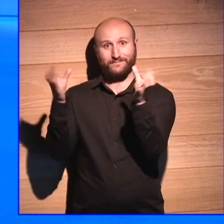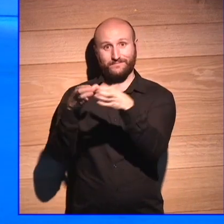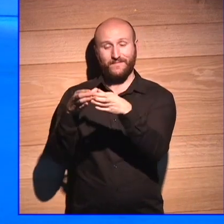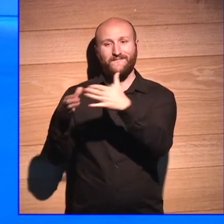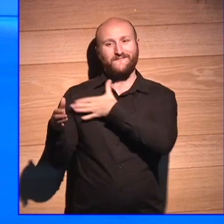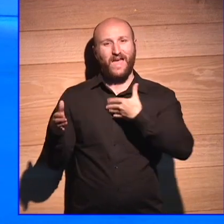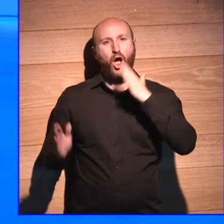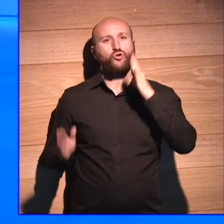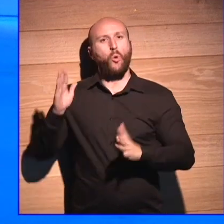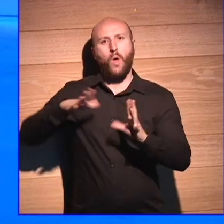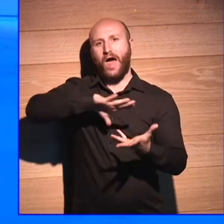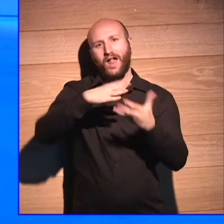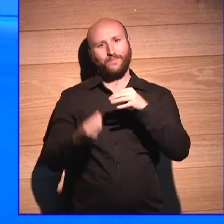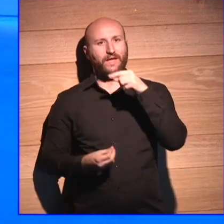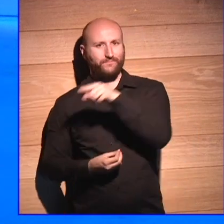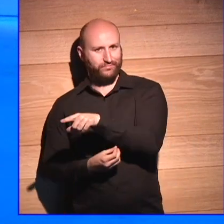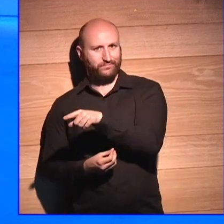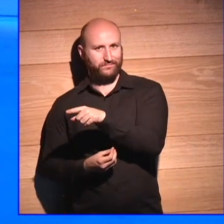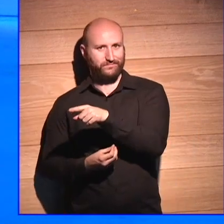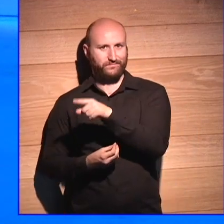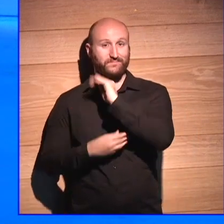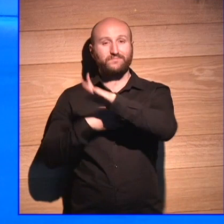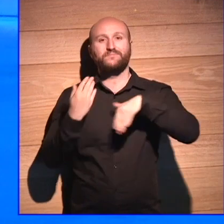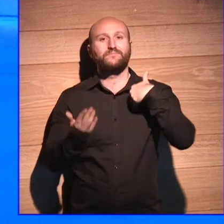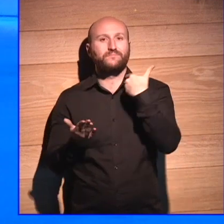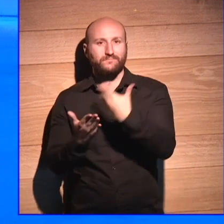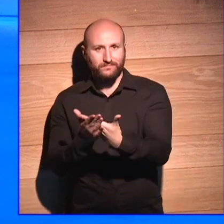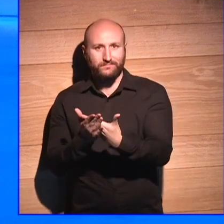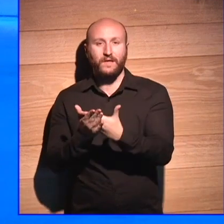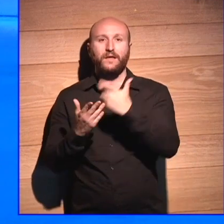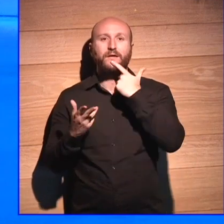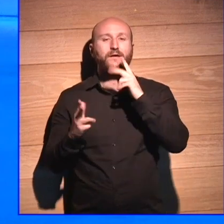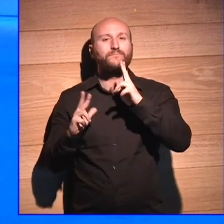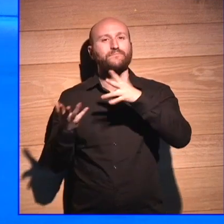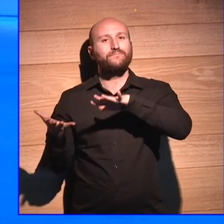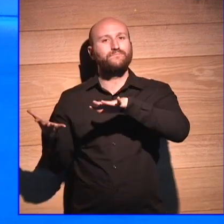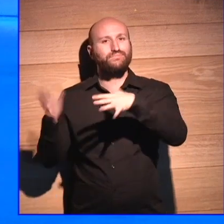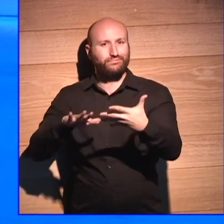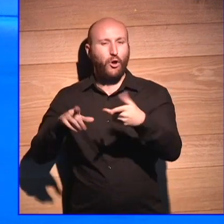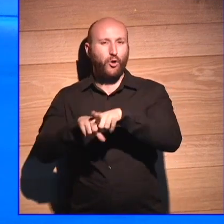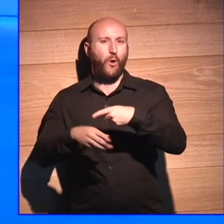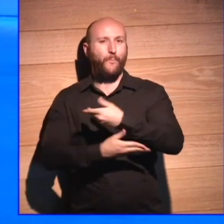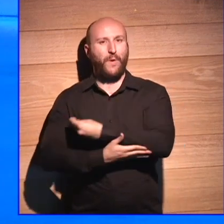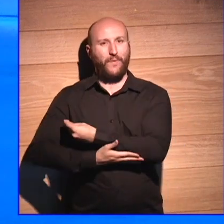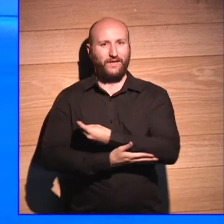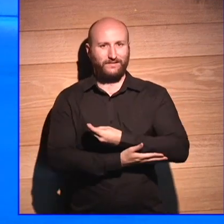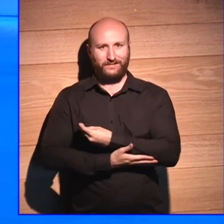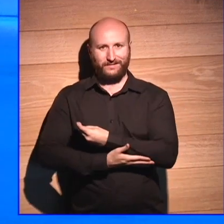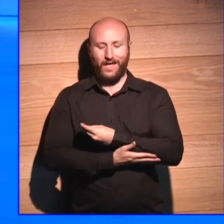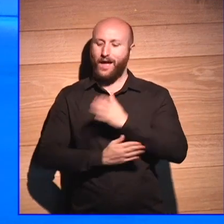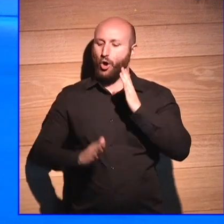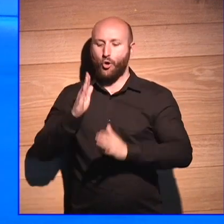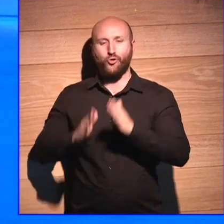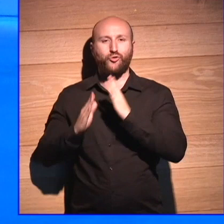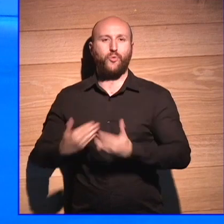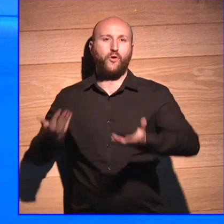más adaptables posible, de manera que pues esto, les conviertan en bebés que el robot se lo haga todo.